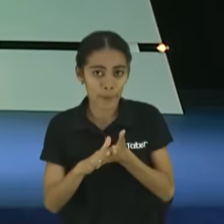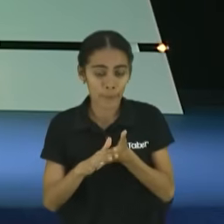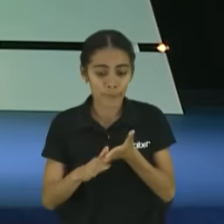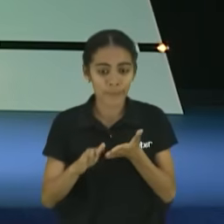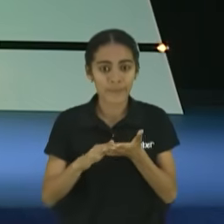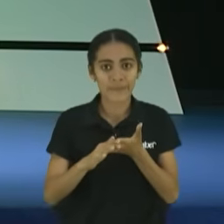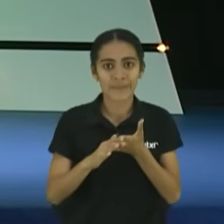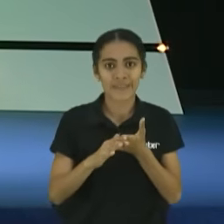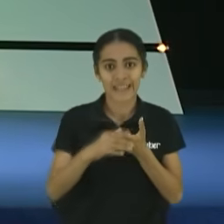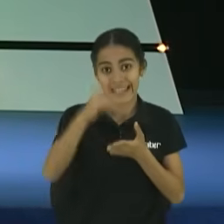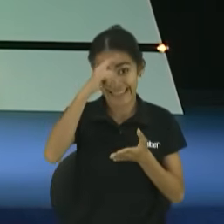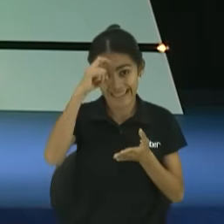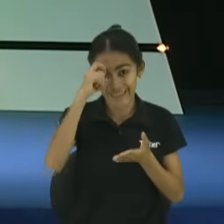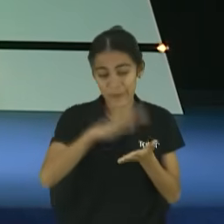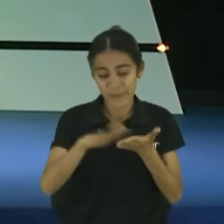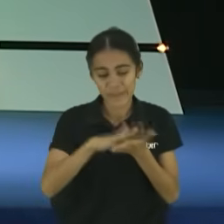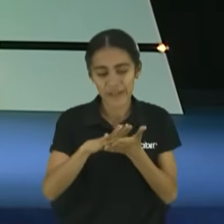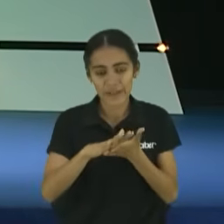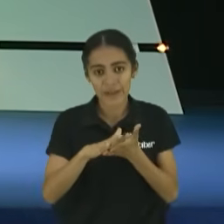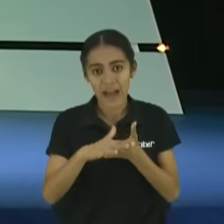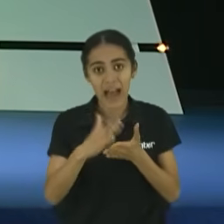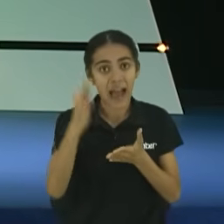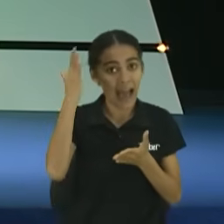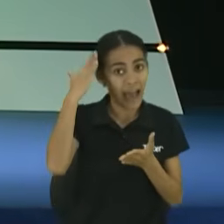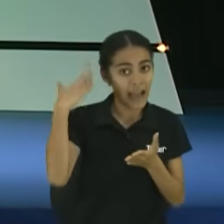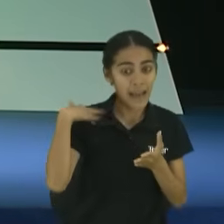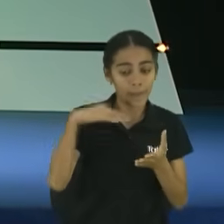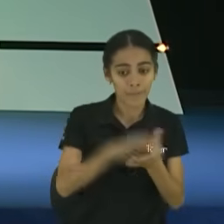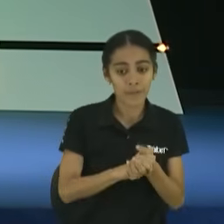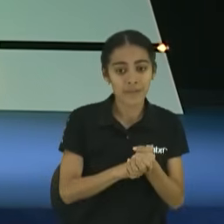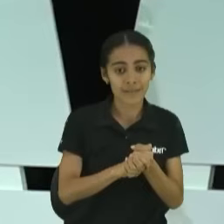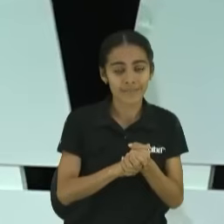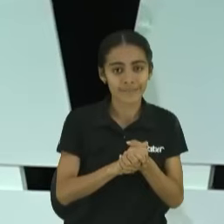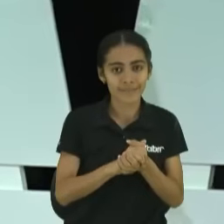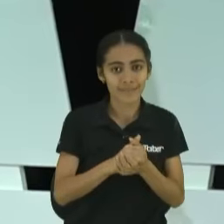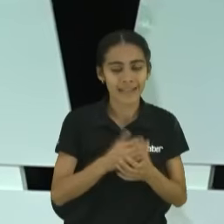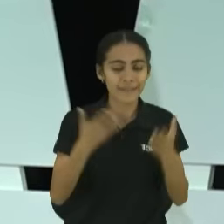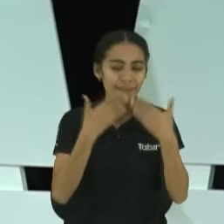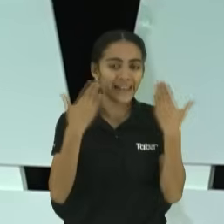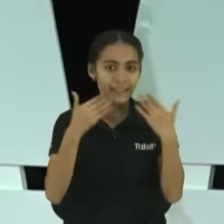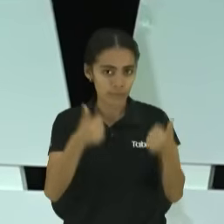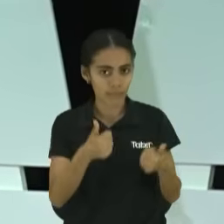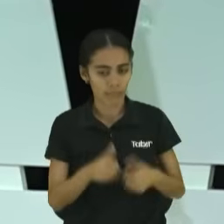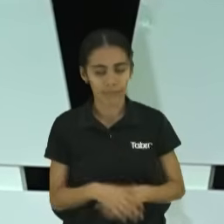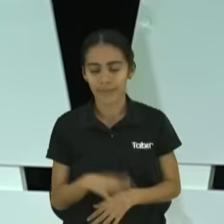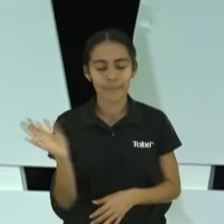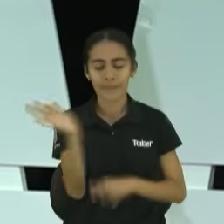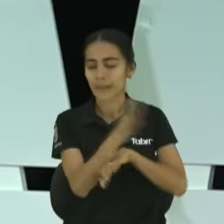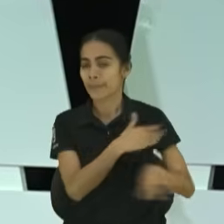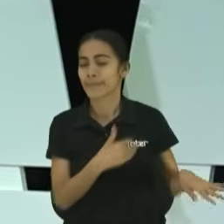Para aquellos que están débiles en la relación, tienen que regalarle el aguinaldo, fortalece la relación. Pero bueno, esto resulta